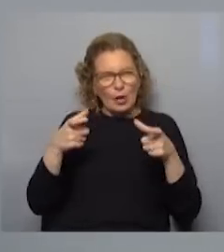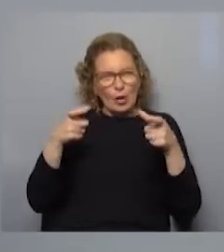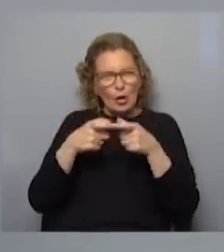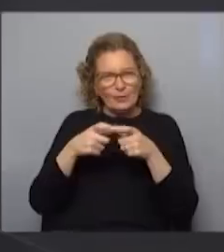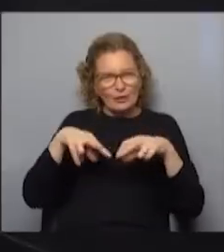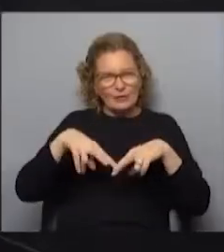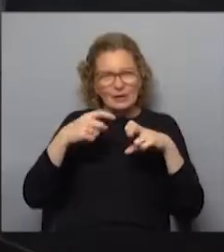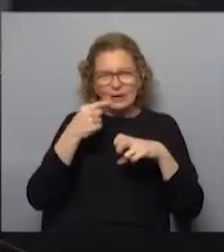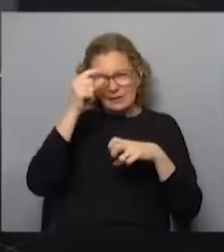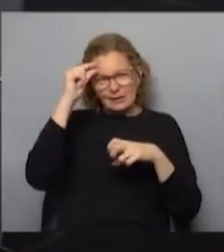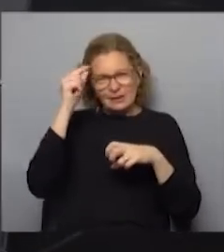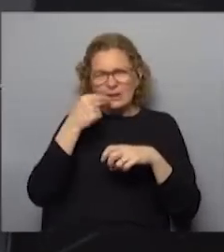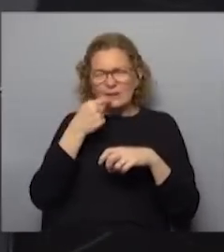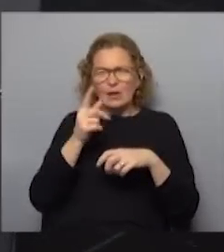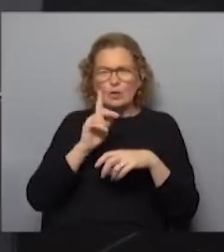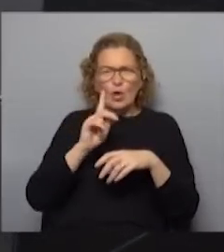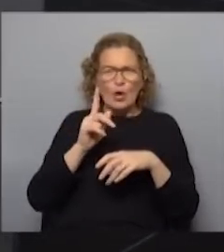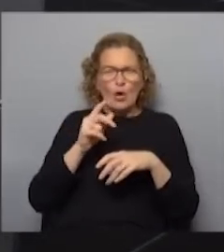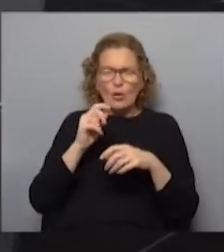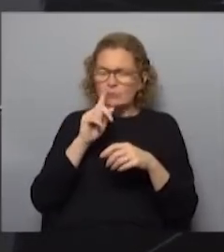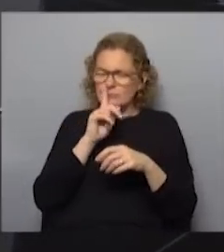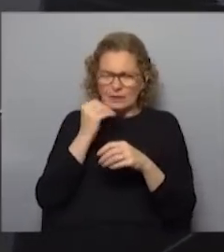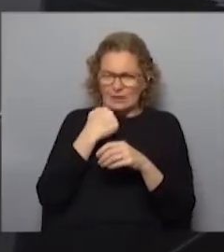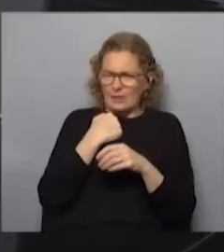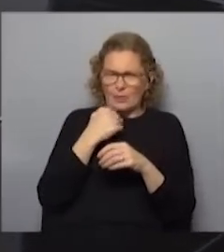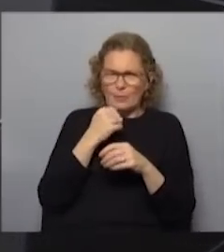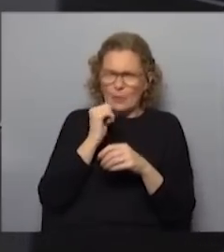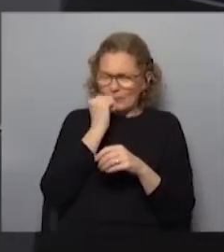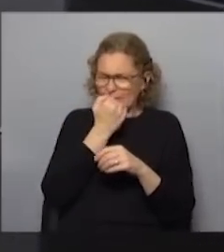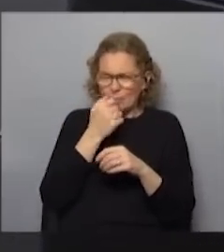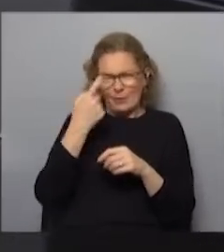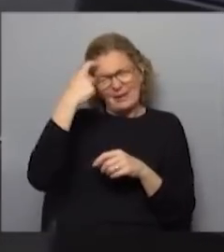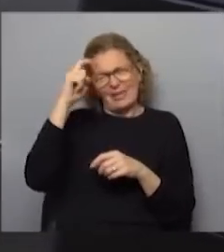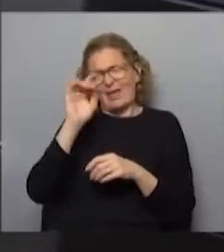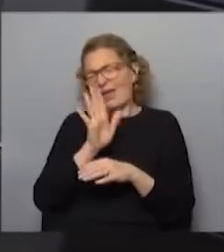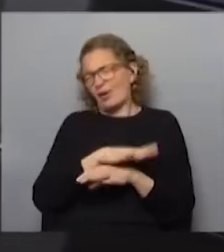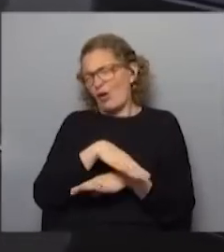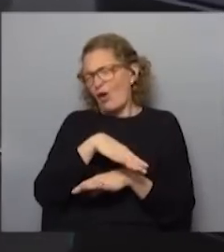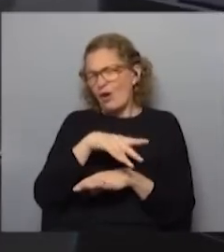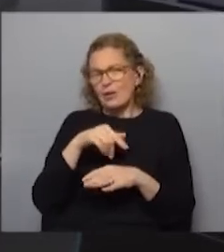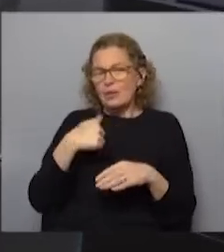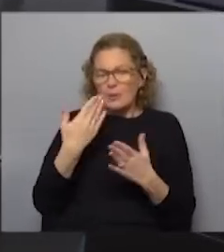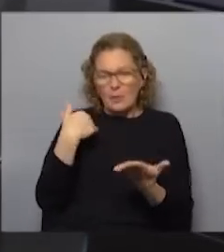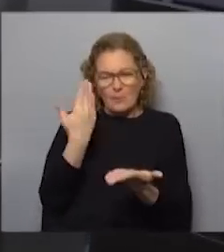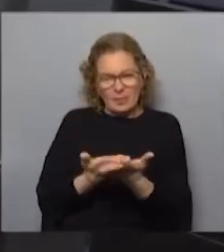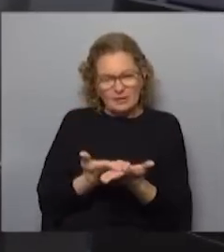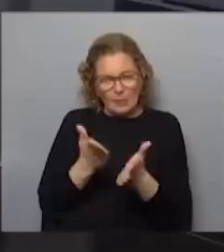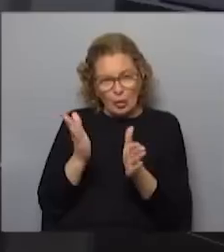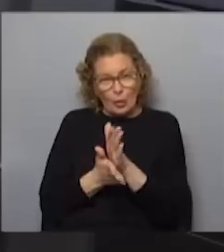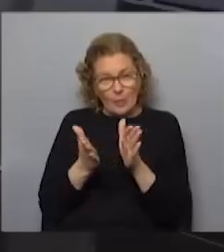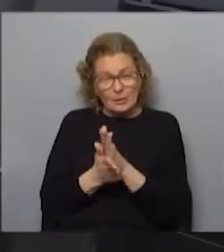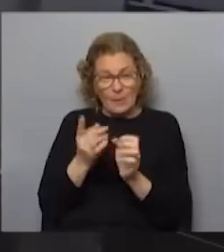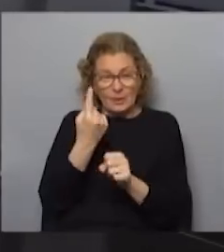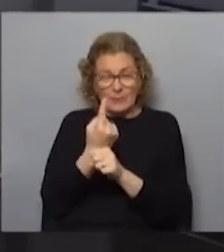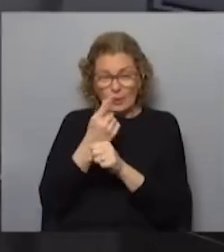investigadora sanguinete y decía no existió espionaje esto es un invento Después que le presentamos los documentos entre ellos el de